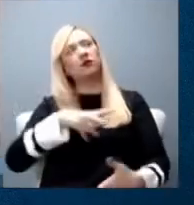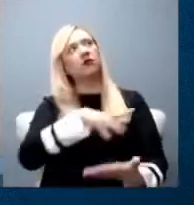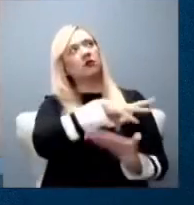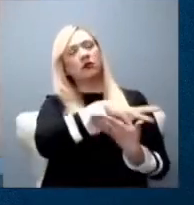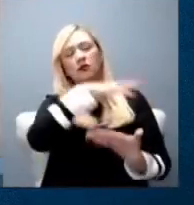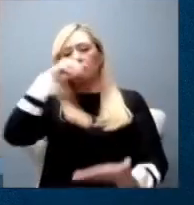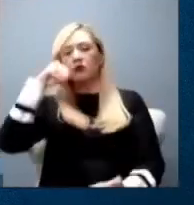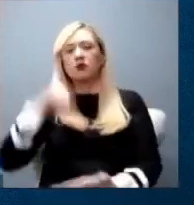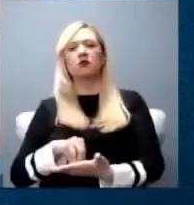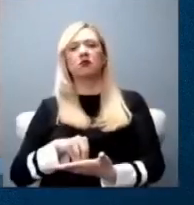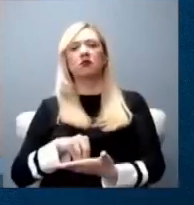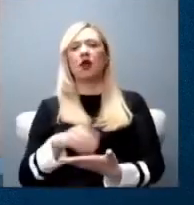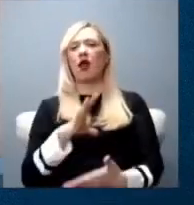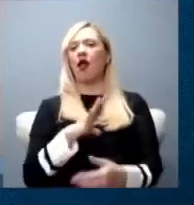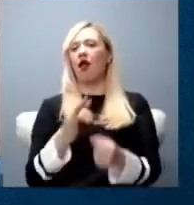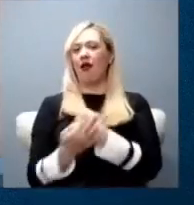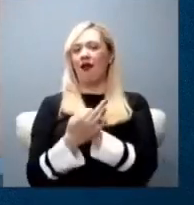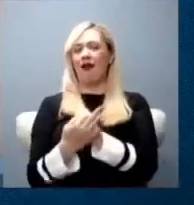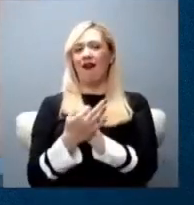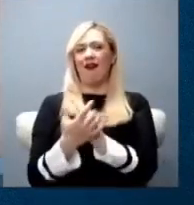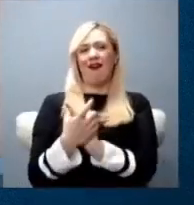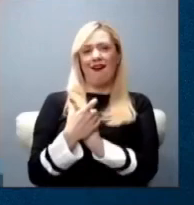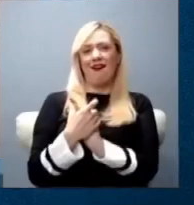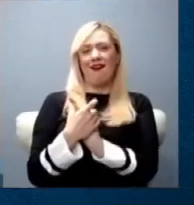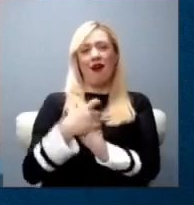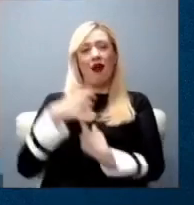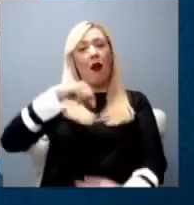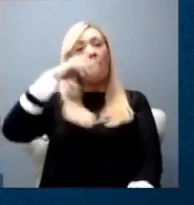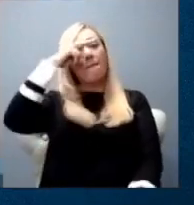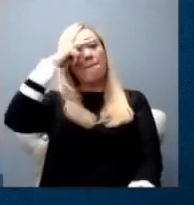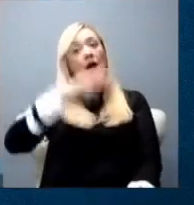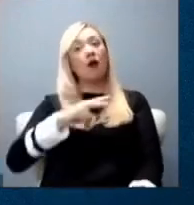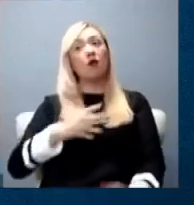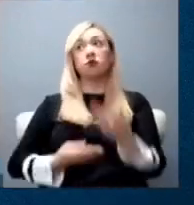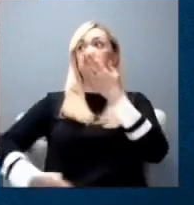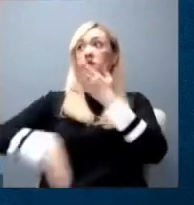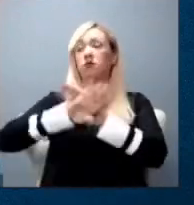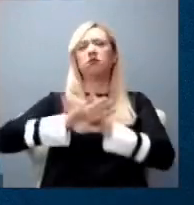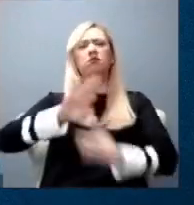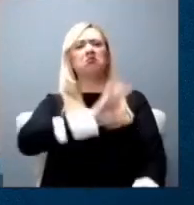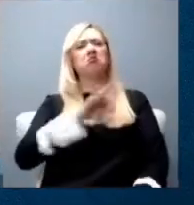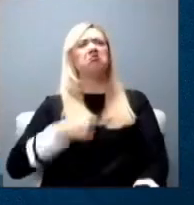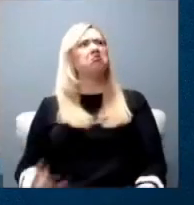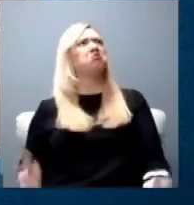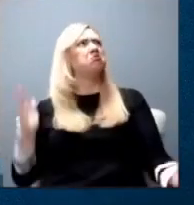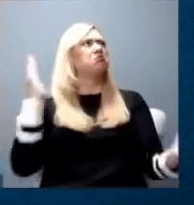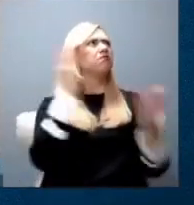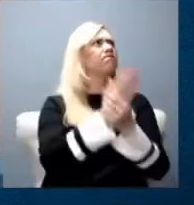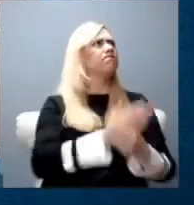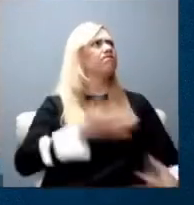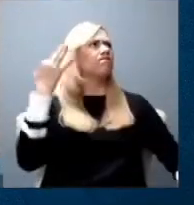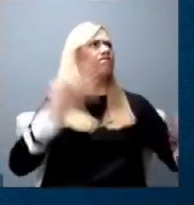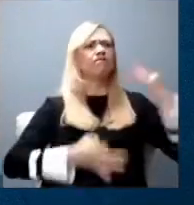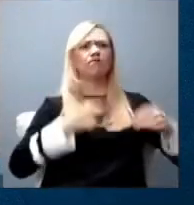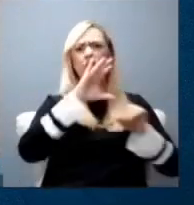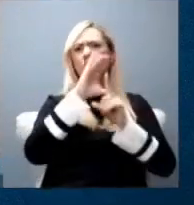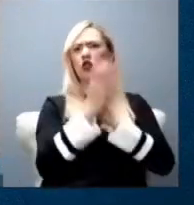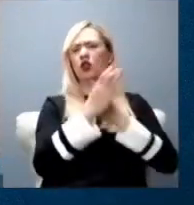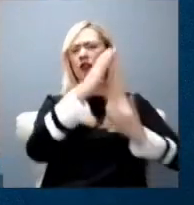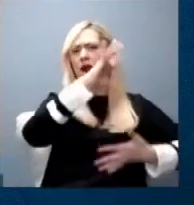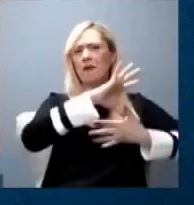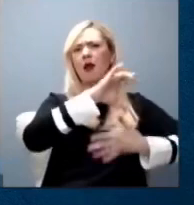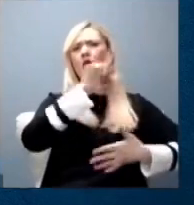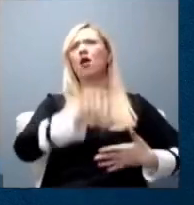sea, si en nuestro país las autoridades violentan nuestros derechos, sabemos que podemos acudir a un órgano, inicialmente la Comisión Interamericana, luego la